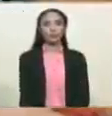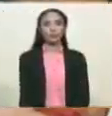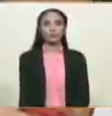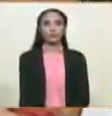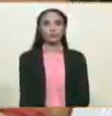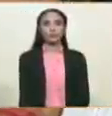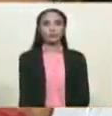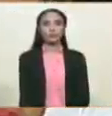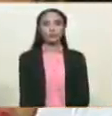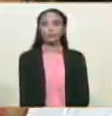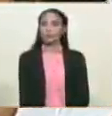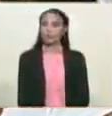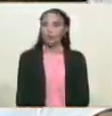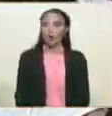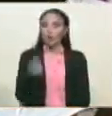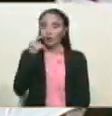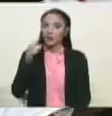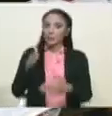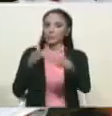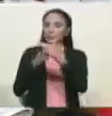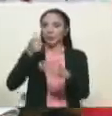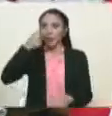Porque se trata del pueblo.